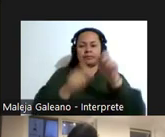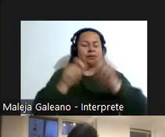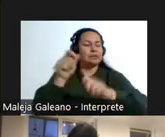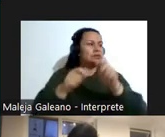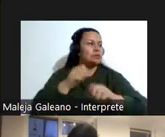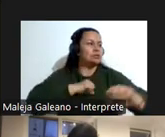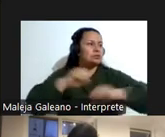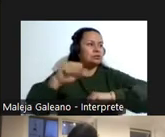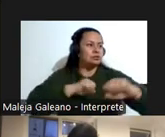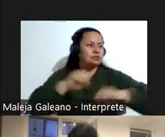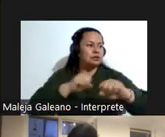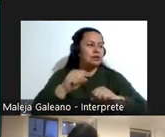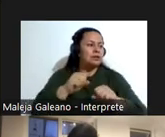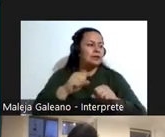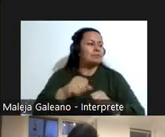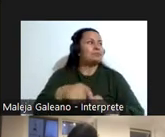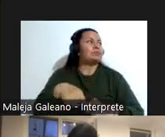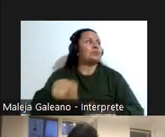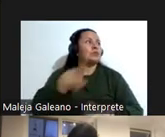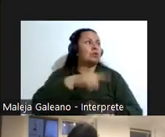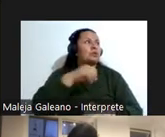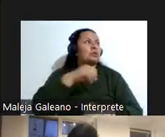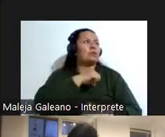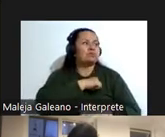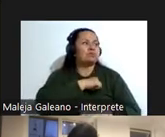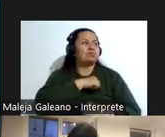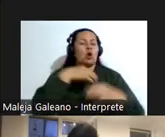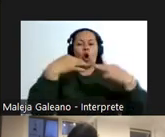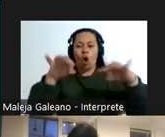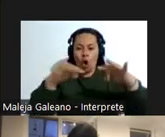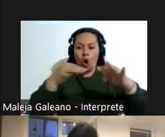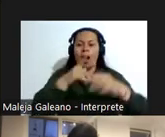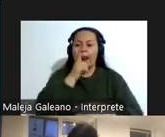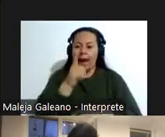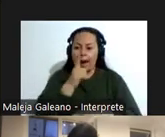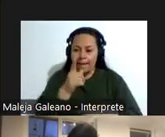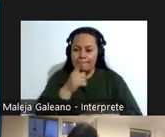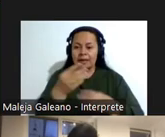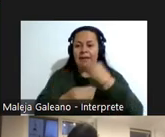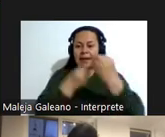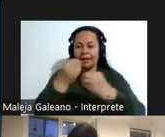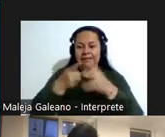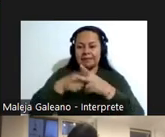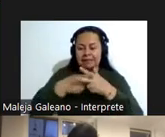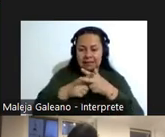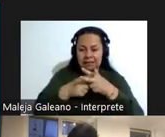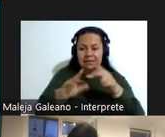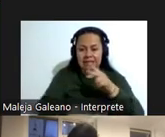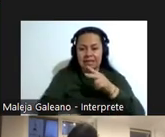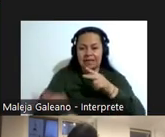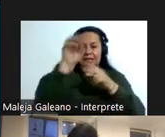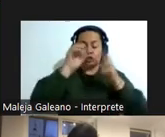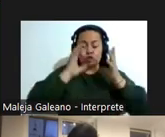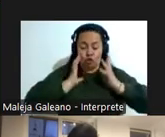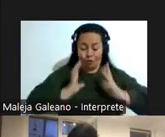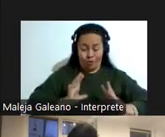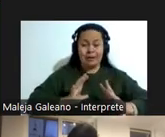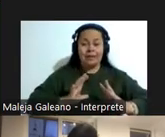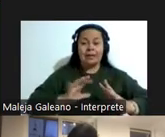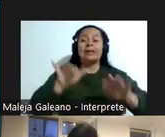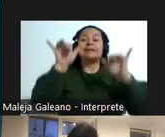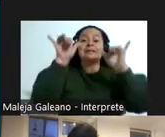ejercicio, a que van a tener su hojita, su lápiz para hacer el taller sobre cartografías corporal, se